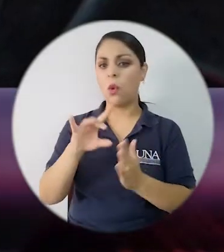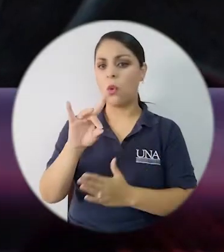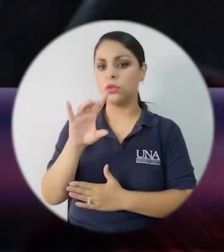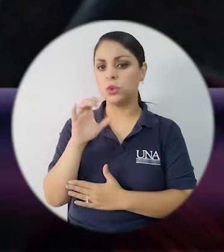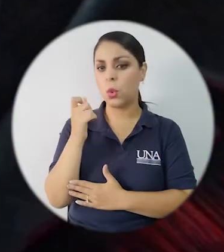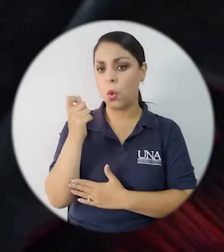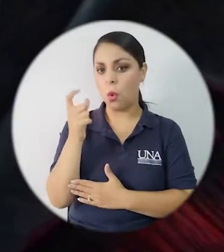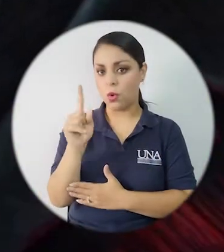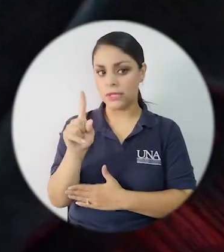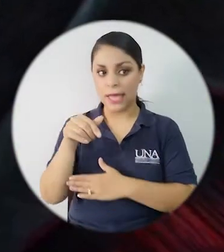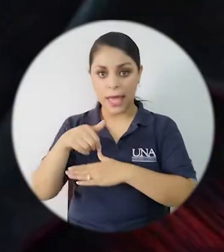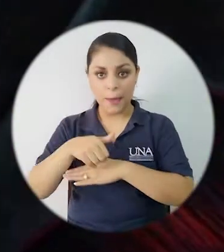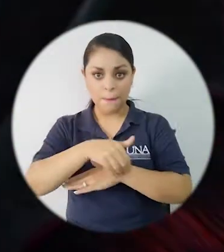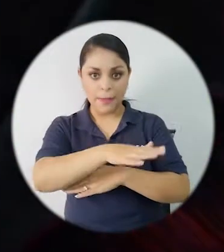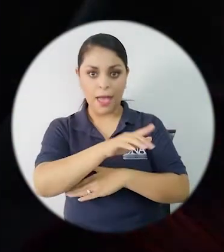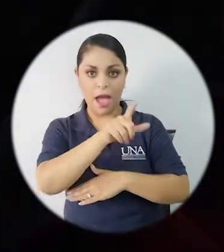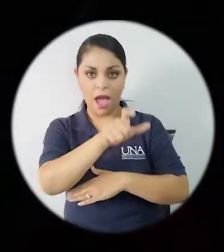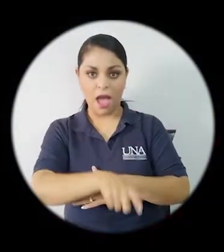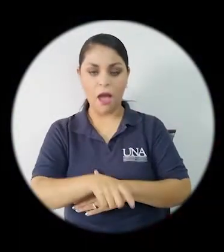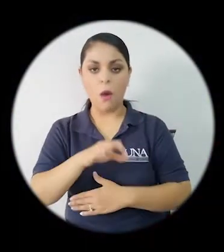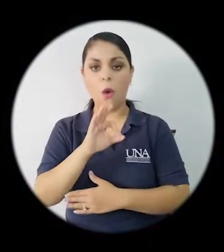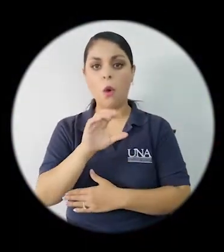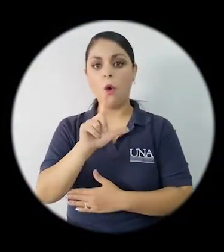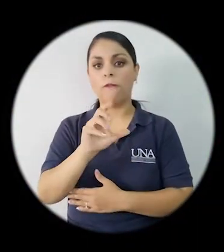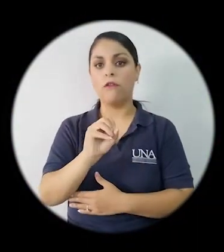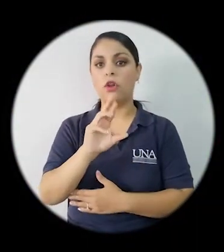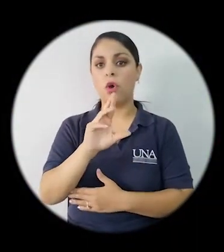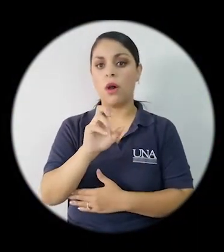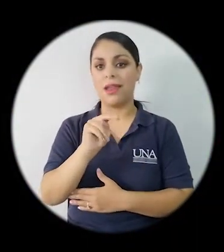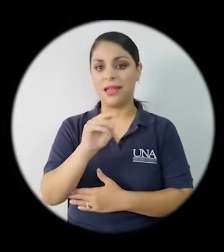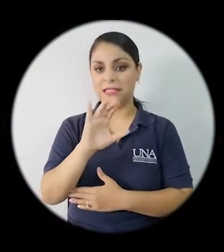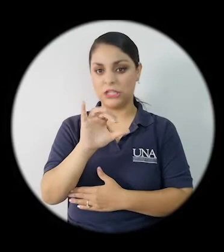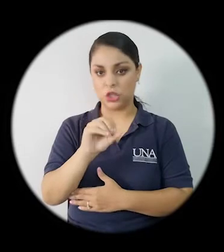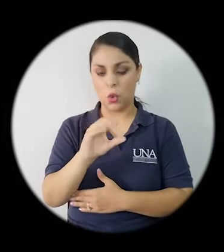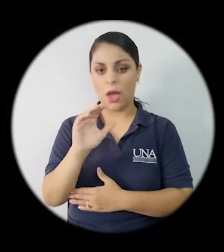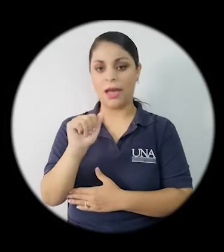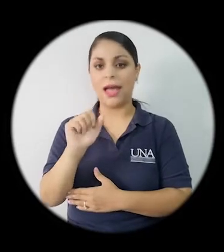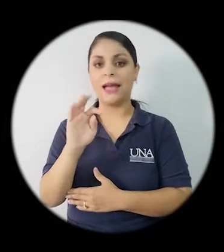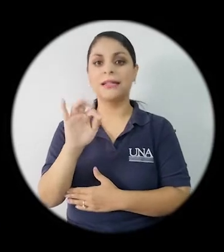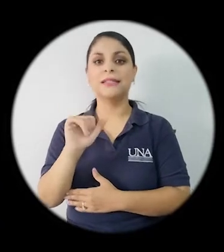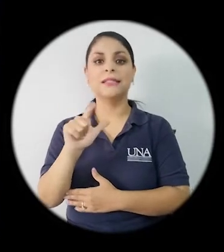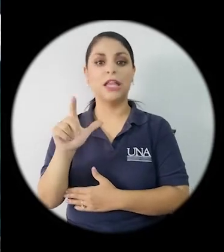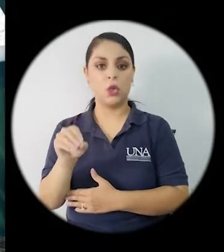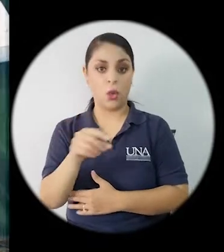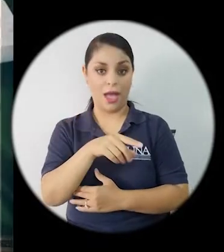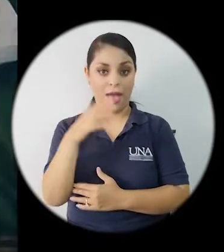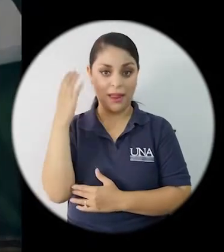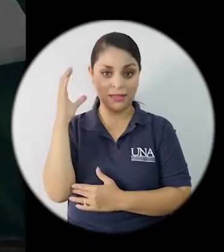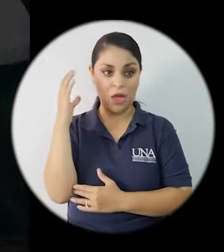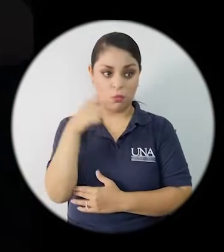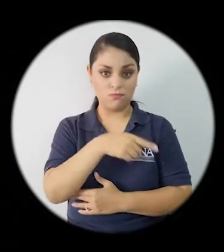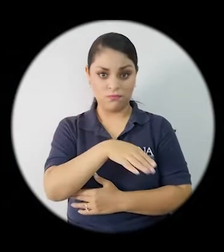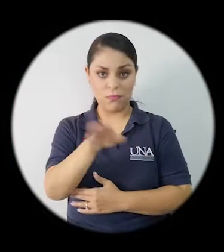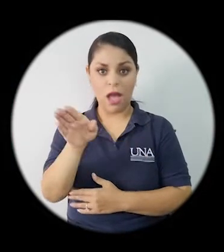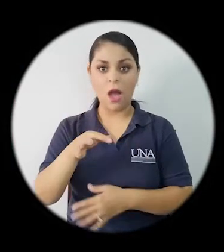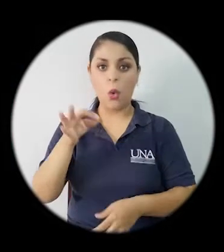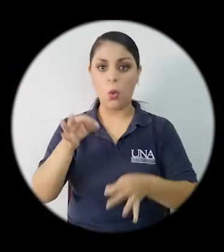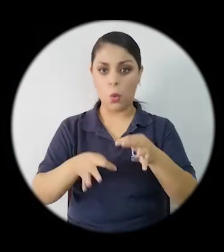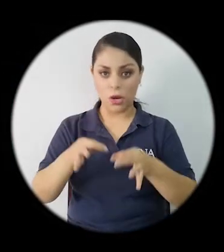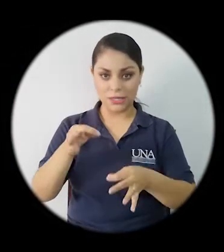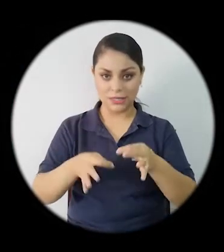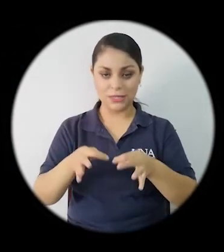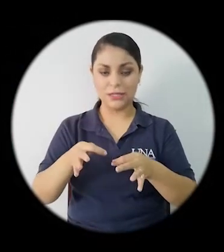desde 1811 con lo que le envían a Florencio Castillo desde Cartago, que le dice, bueno, vaya, usted va